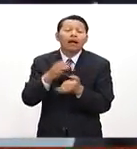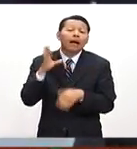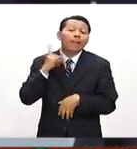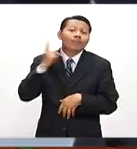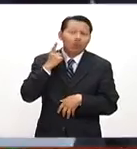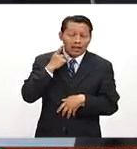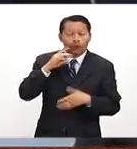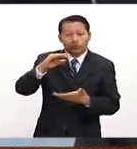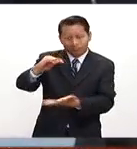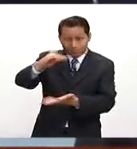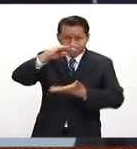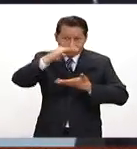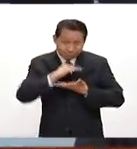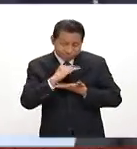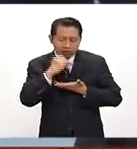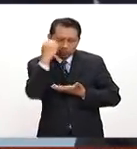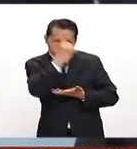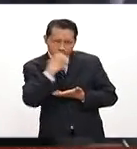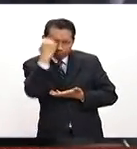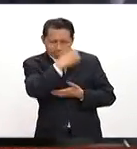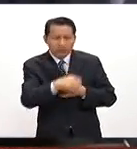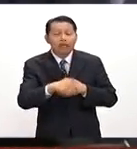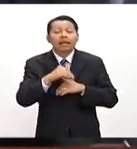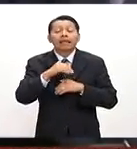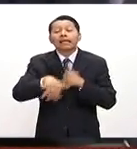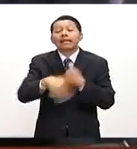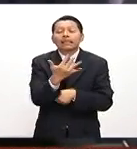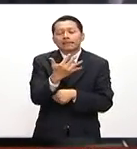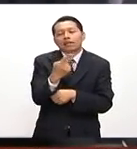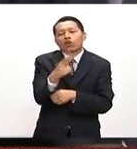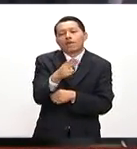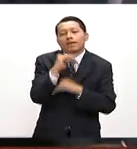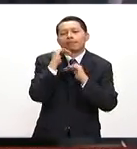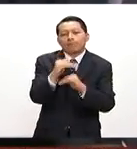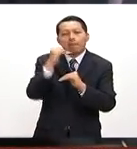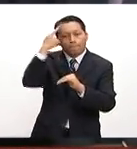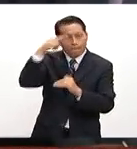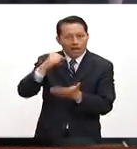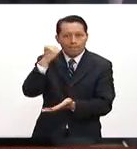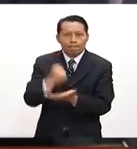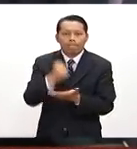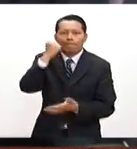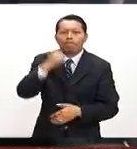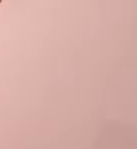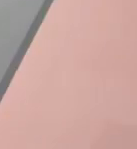como fecha límite el 15 de noviembre para aprobarlo tras su discusión.